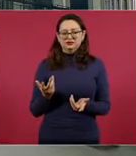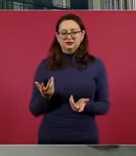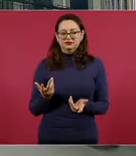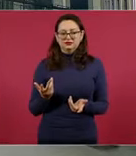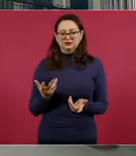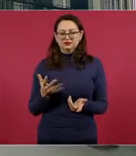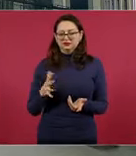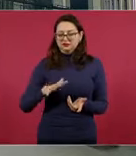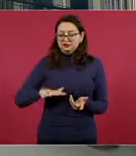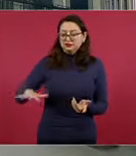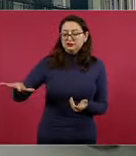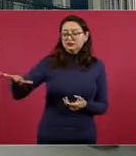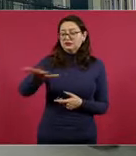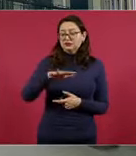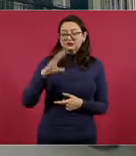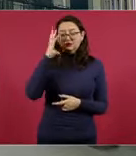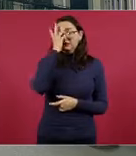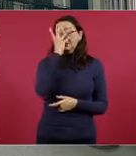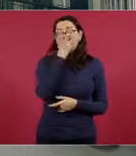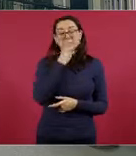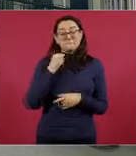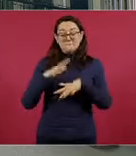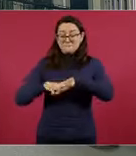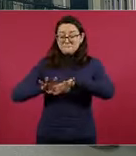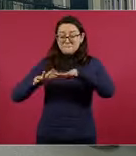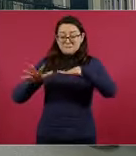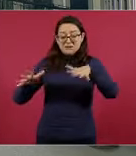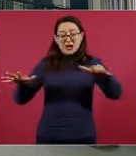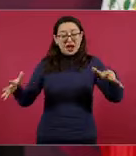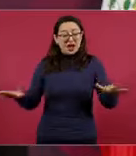en una de las zonas más bellas del Mar Caribe,